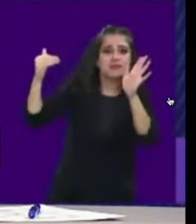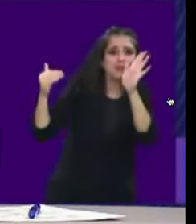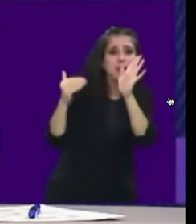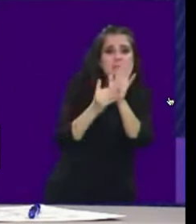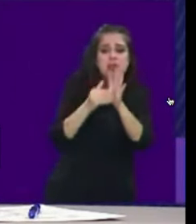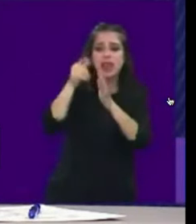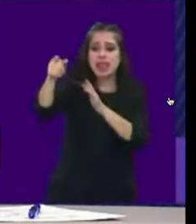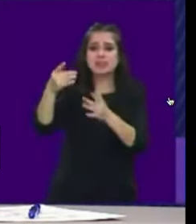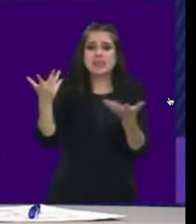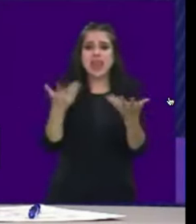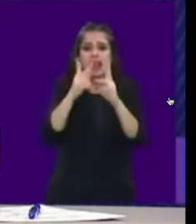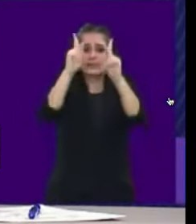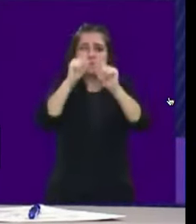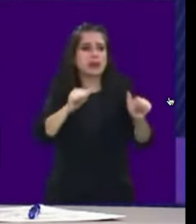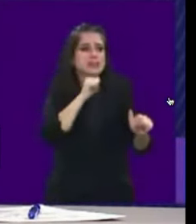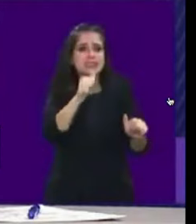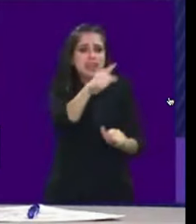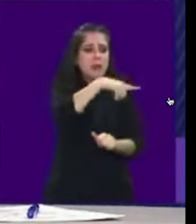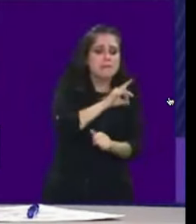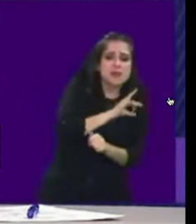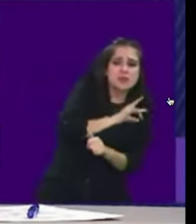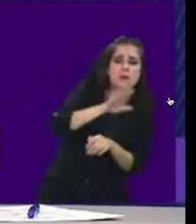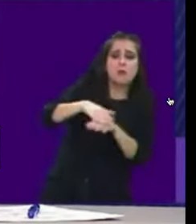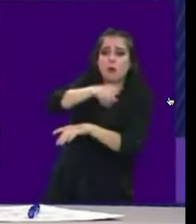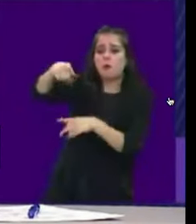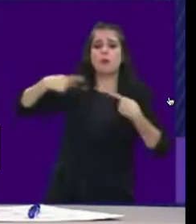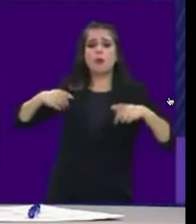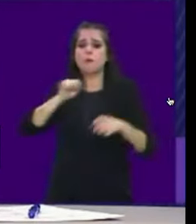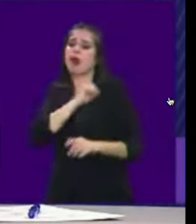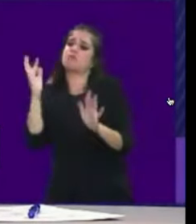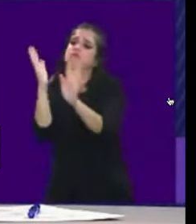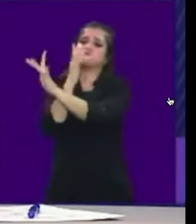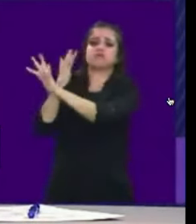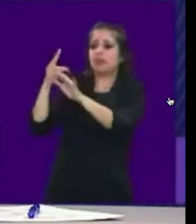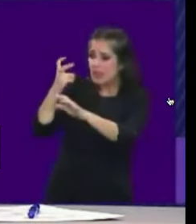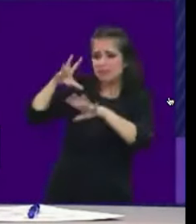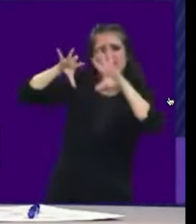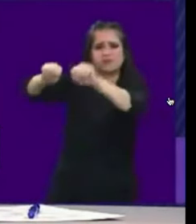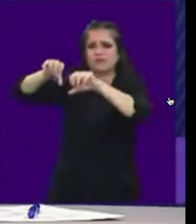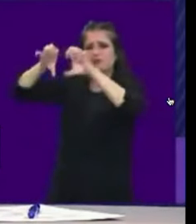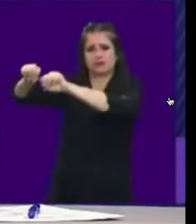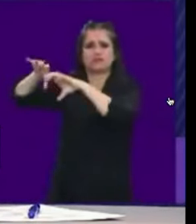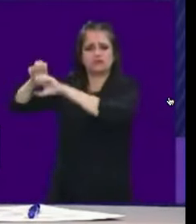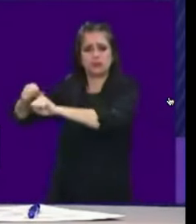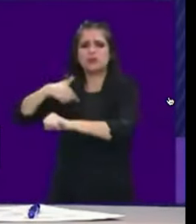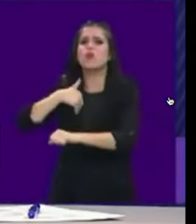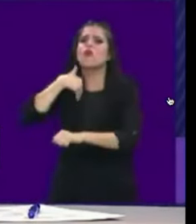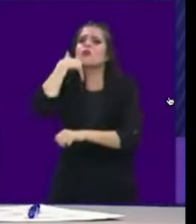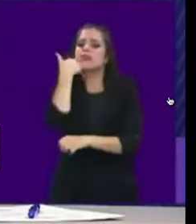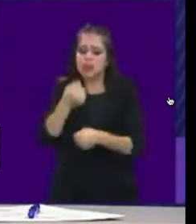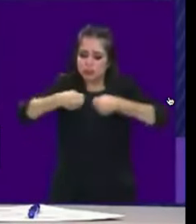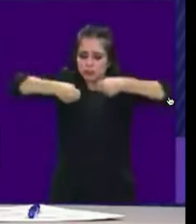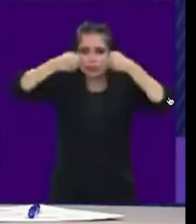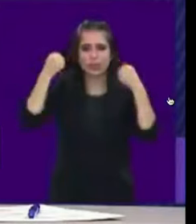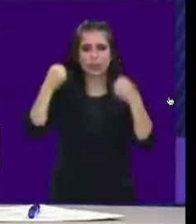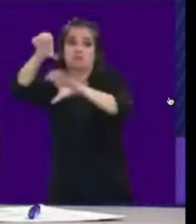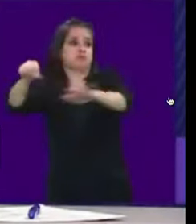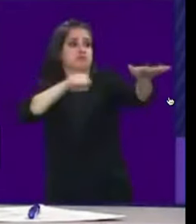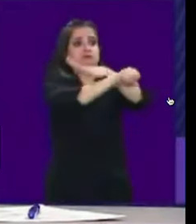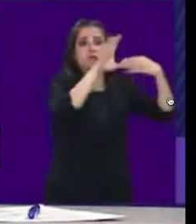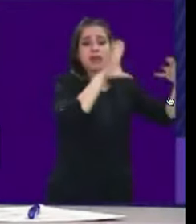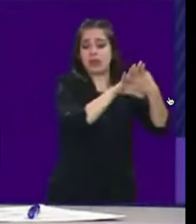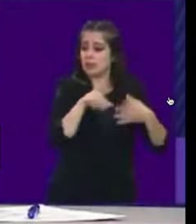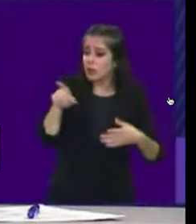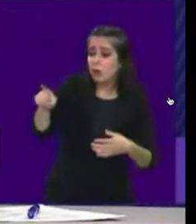qué pensamos hacer para resolver esos problemas. A eso fui. Y sí, saqué un porro